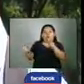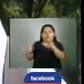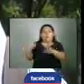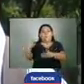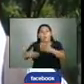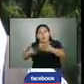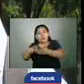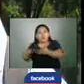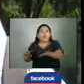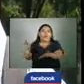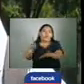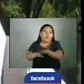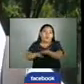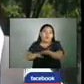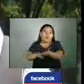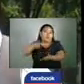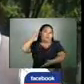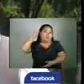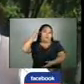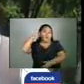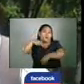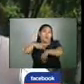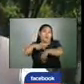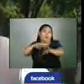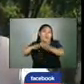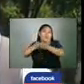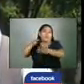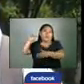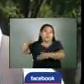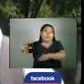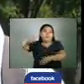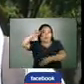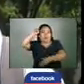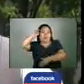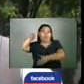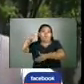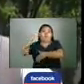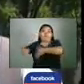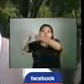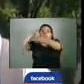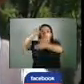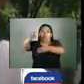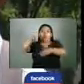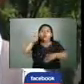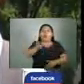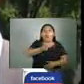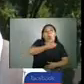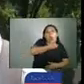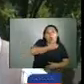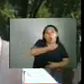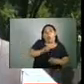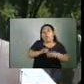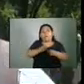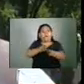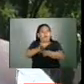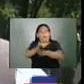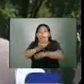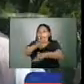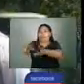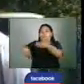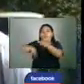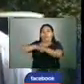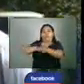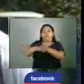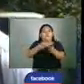proceso de contrataciones de docentes horas clases dentro de la facultad. No solo en periodismo, sino que afecta a toda la Facultad de Ciencias y